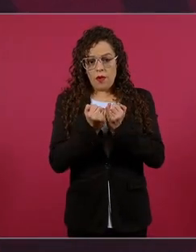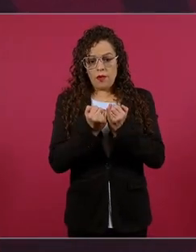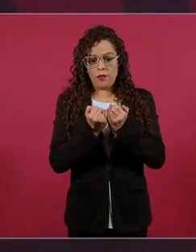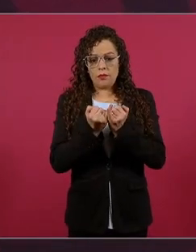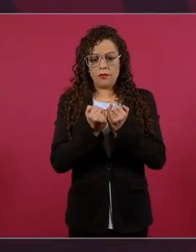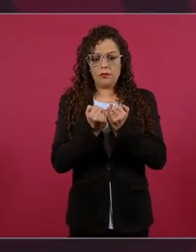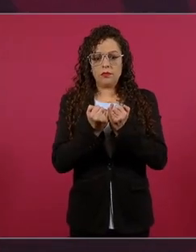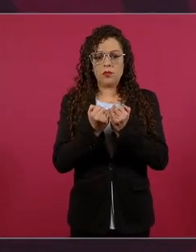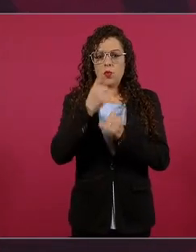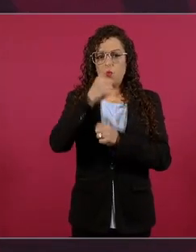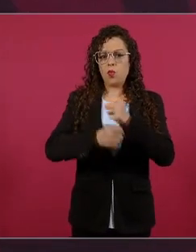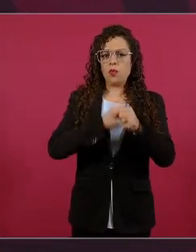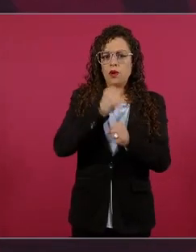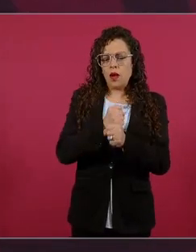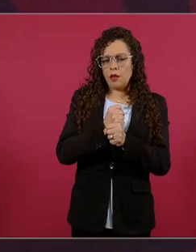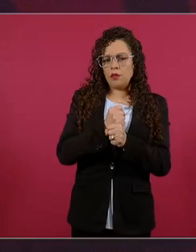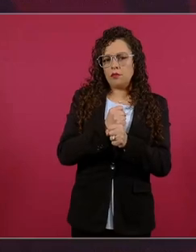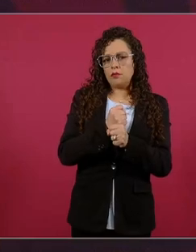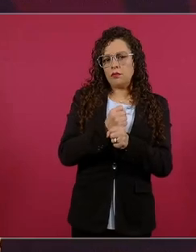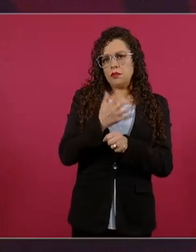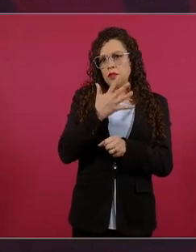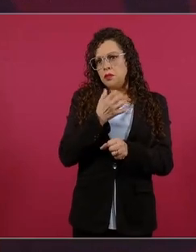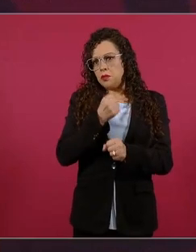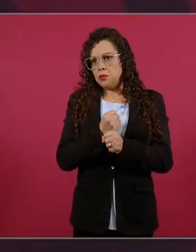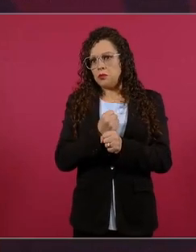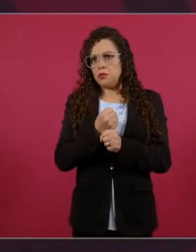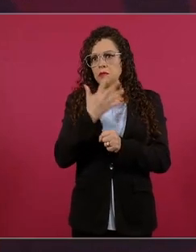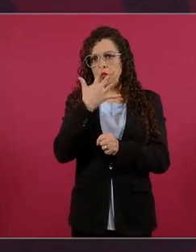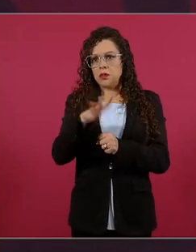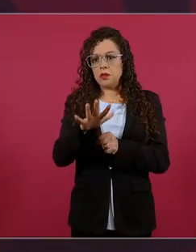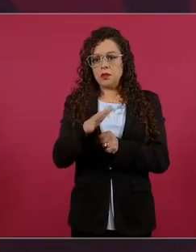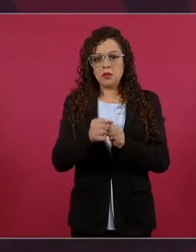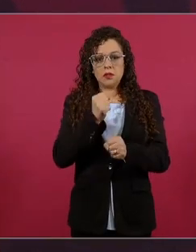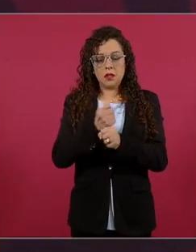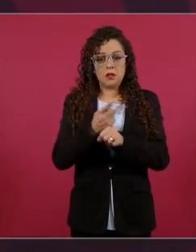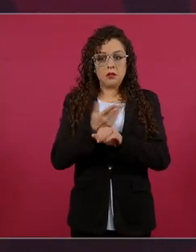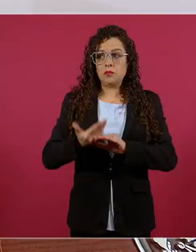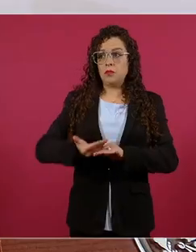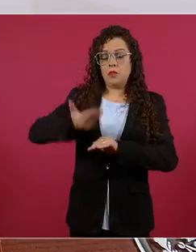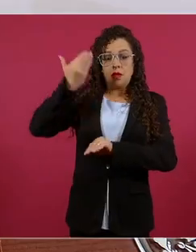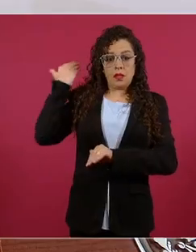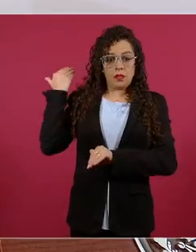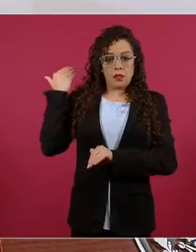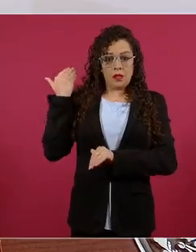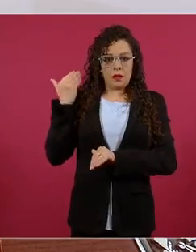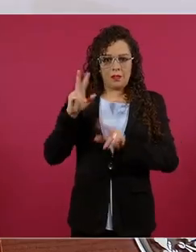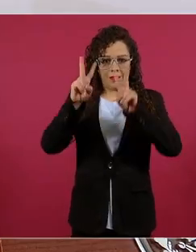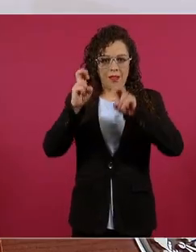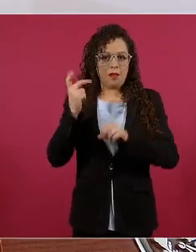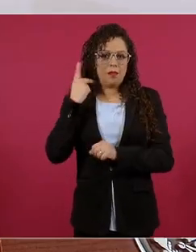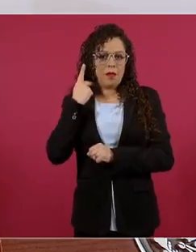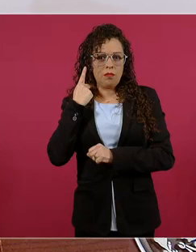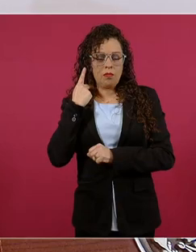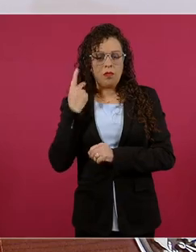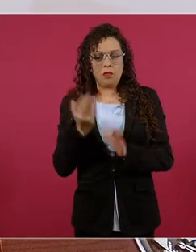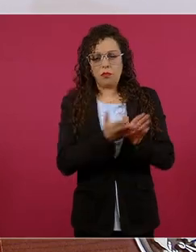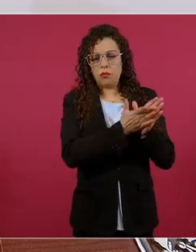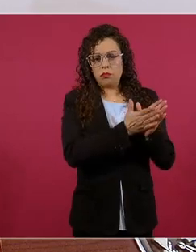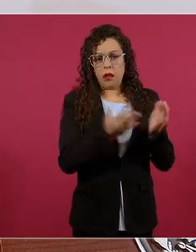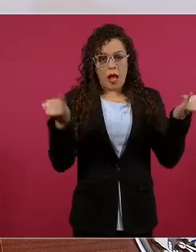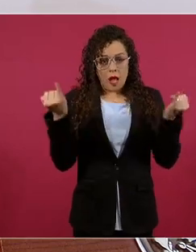hace un año, 5 años, 10 años, que lo que está sucediendo en la actualidad.